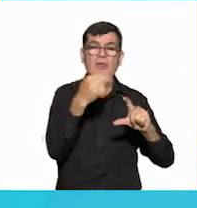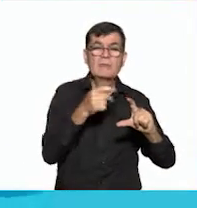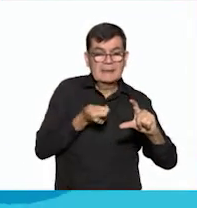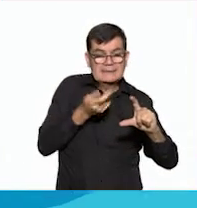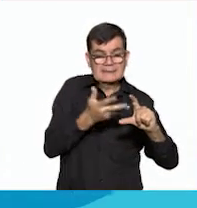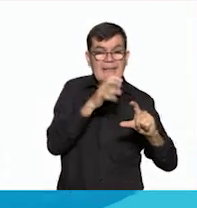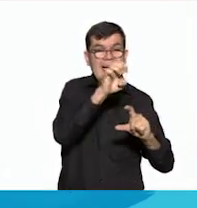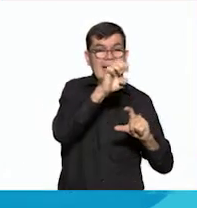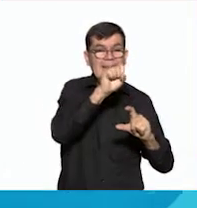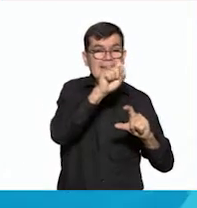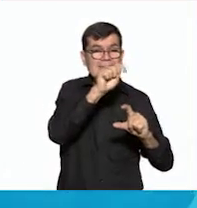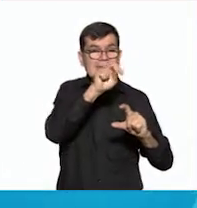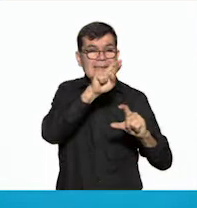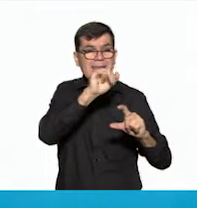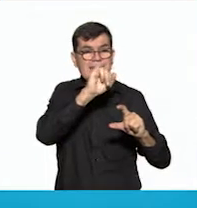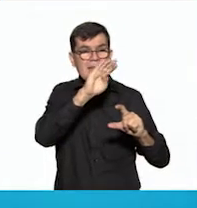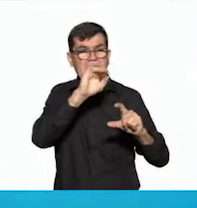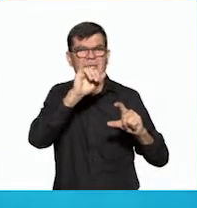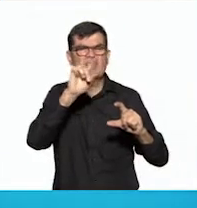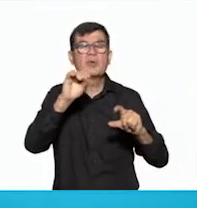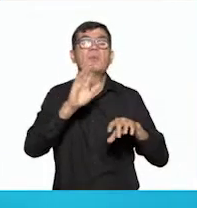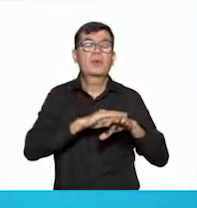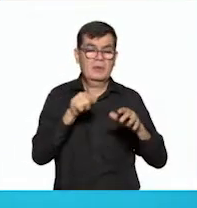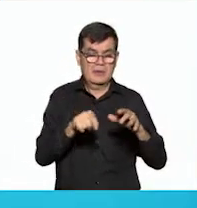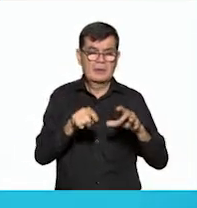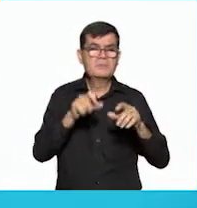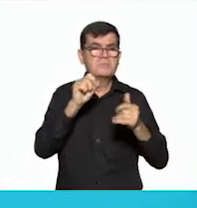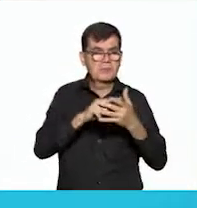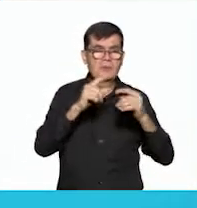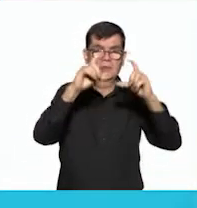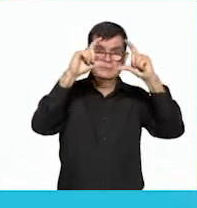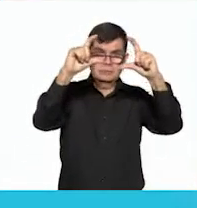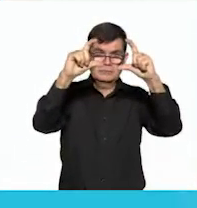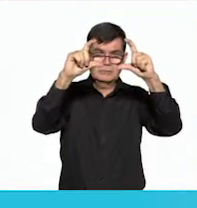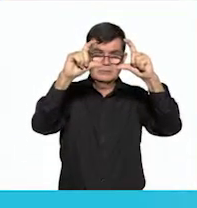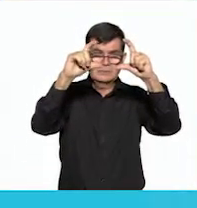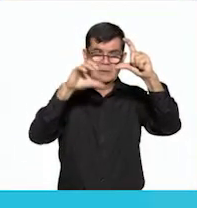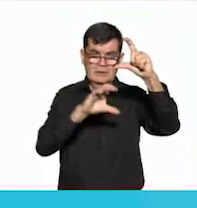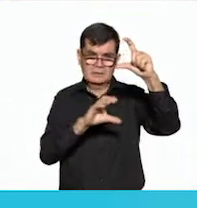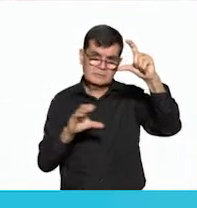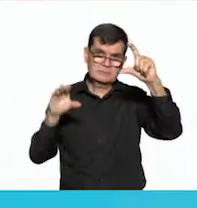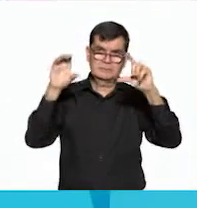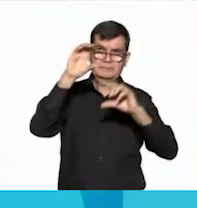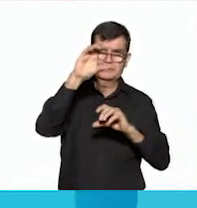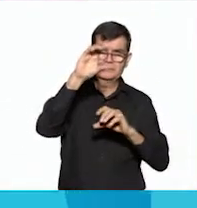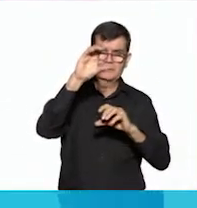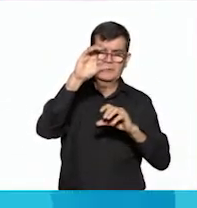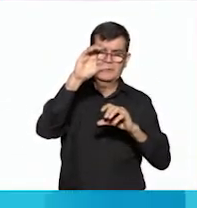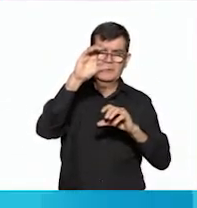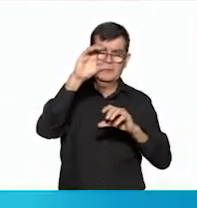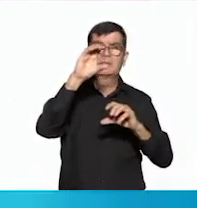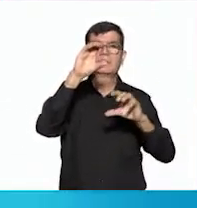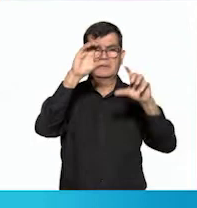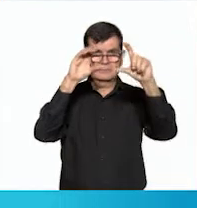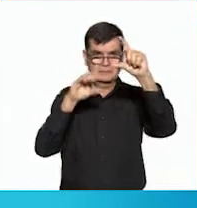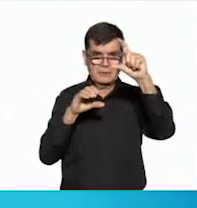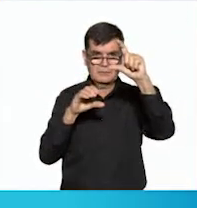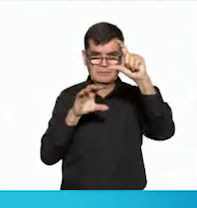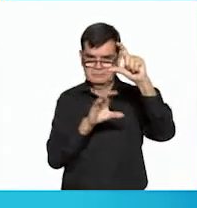estribillo, porque se repite varias veces en la canción. Las mamás tienen